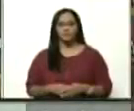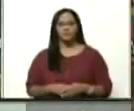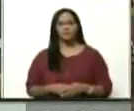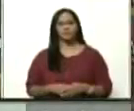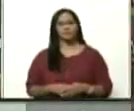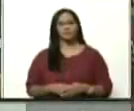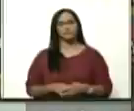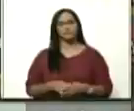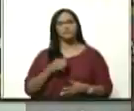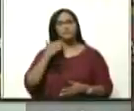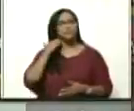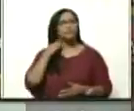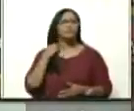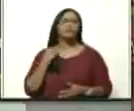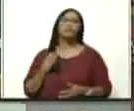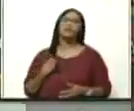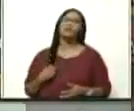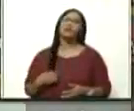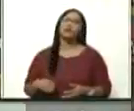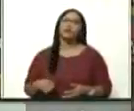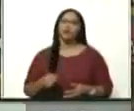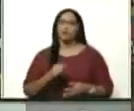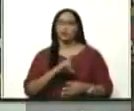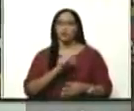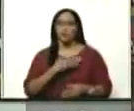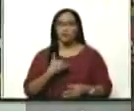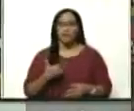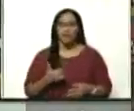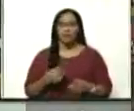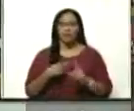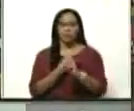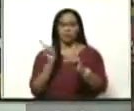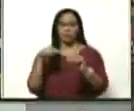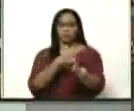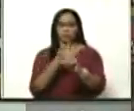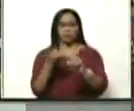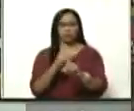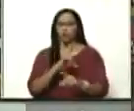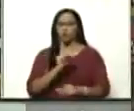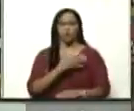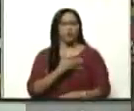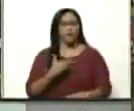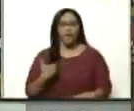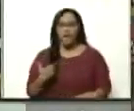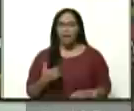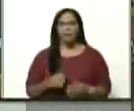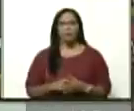No queremos desvío del proyecto originario. No queremos desvío